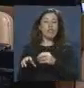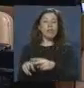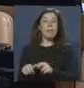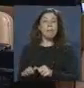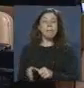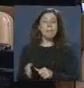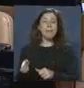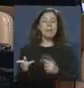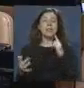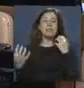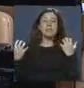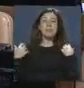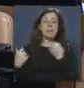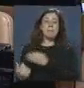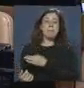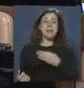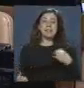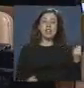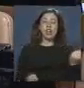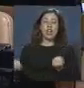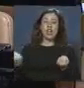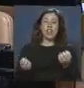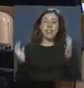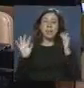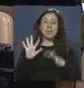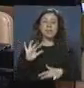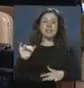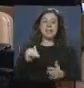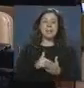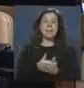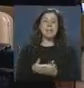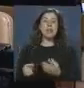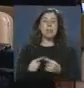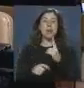radicado en el Ministerio de Transporte, 56.000 millones por año, ¿cuánto se ha